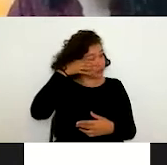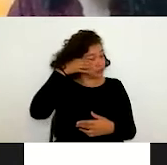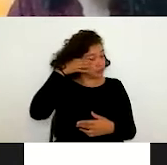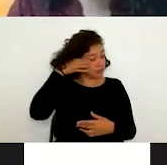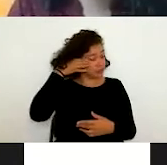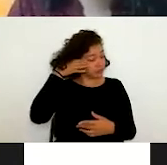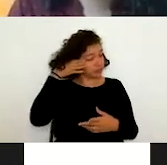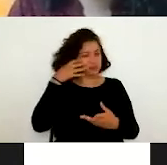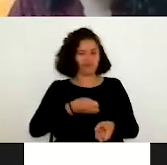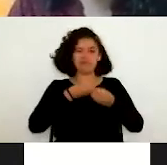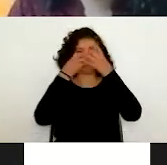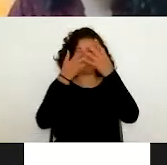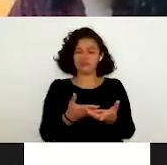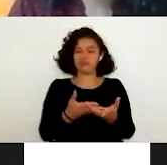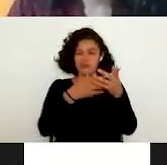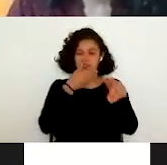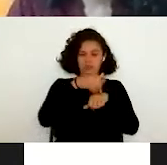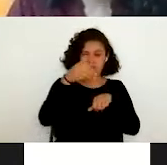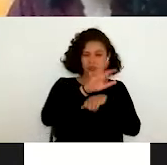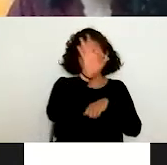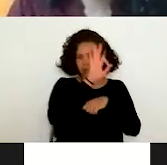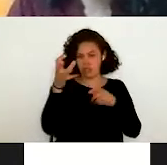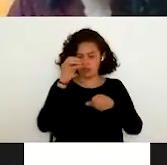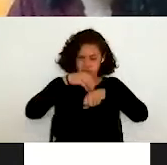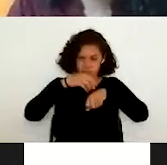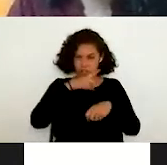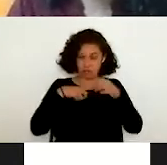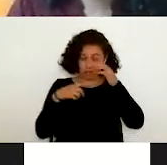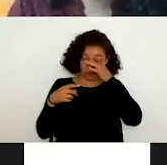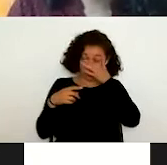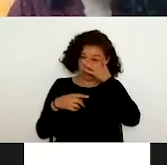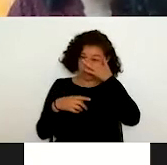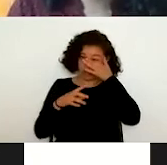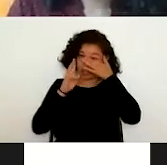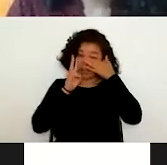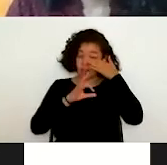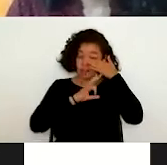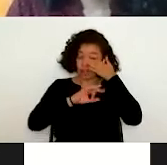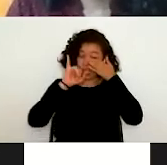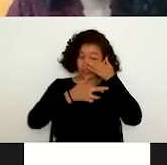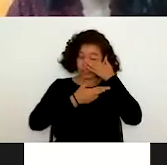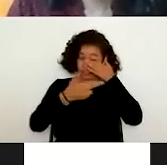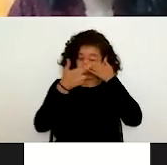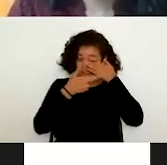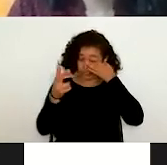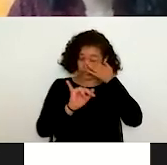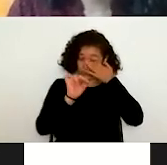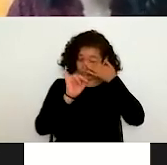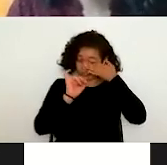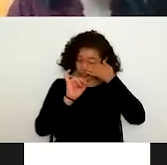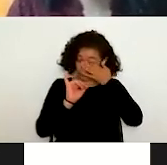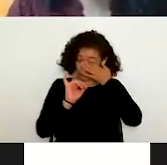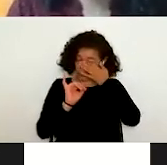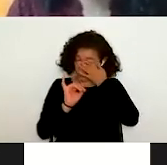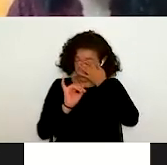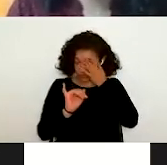poner números, porcentajes, es observable y es registrable. Son parámetros para la evaluación